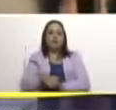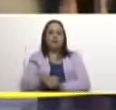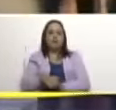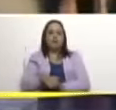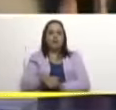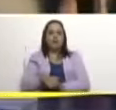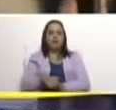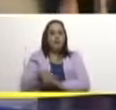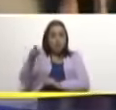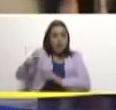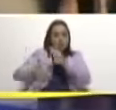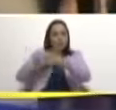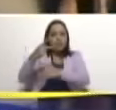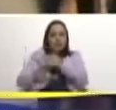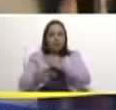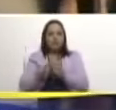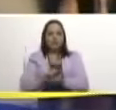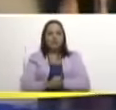Esos eran los planes,